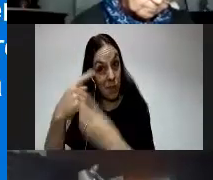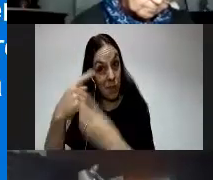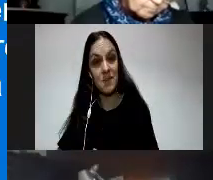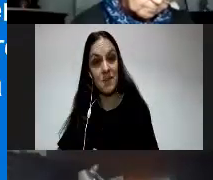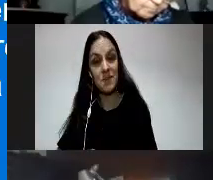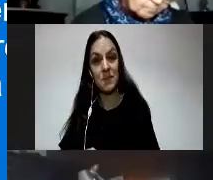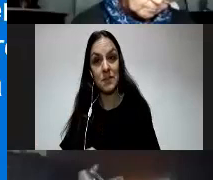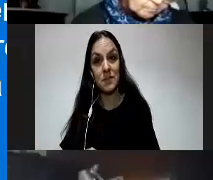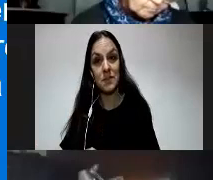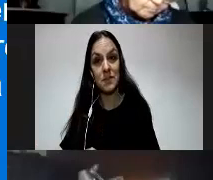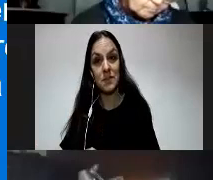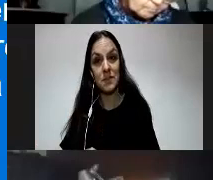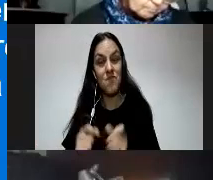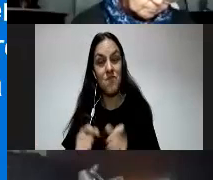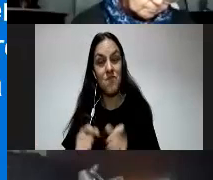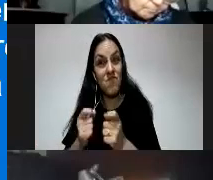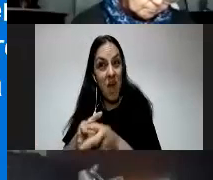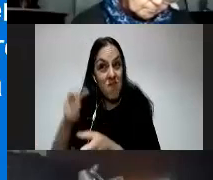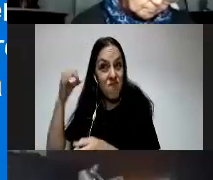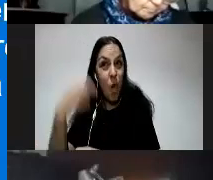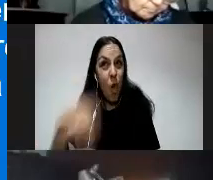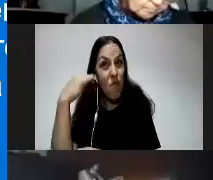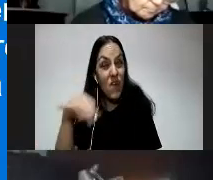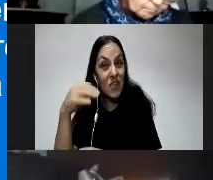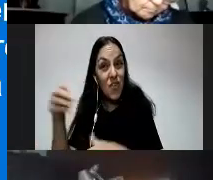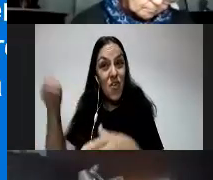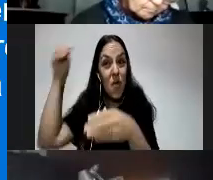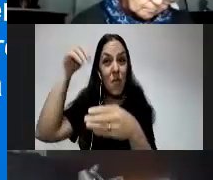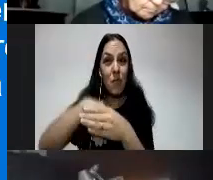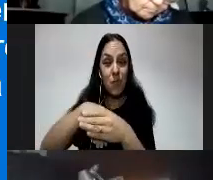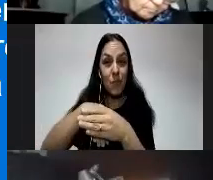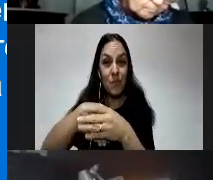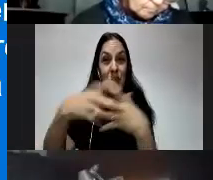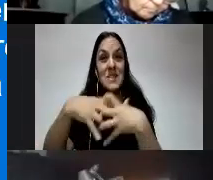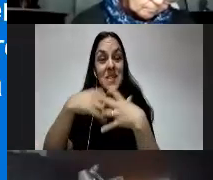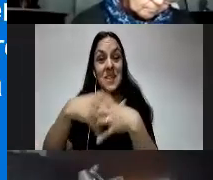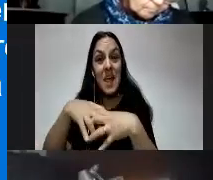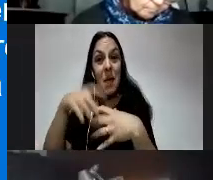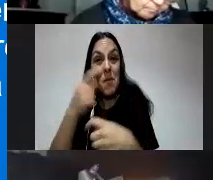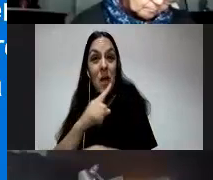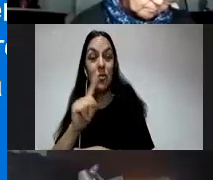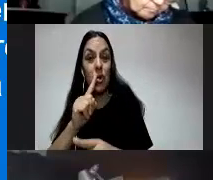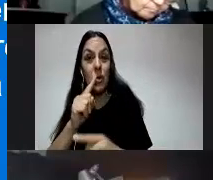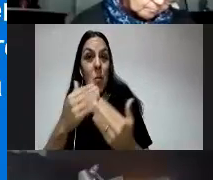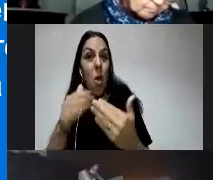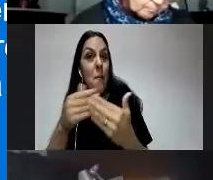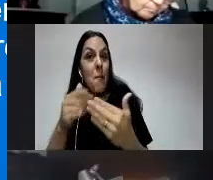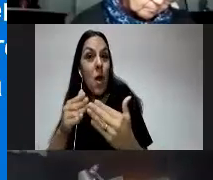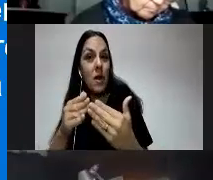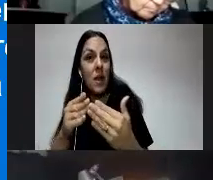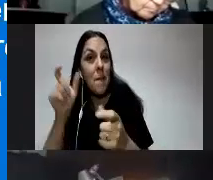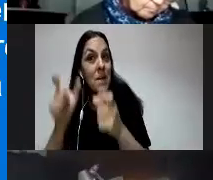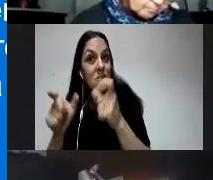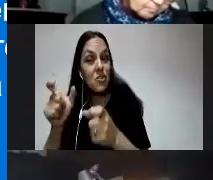las obliguen a incorporar el sistema neumático de desplazamiento de puerta para que pueda ingresar la persona con silla